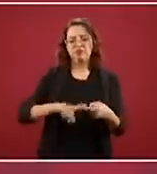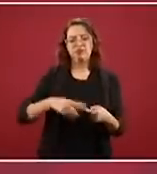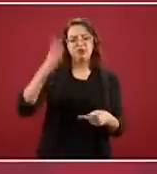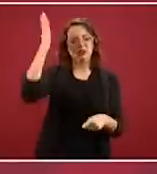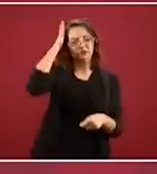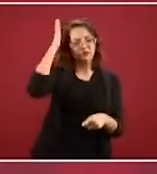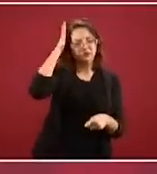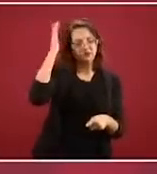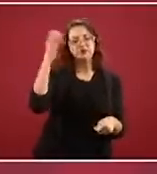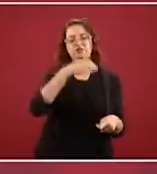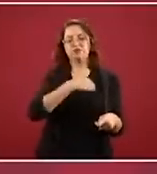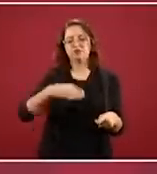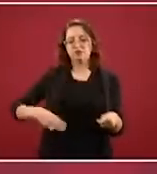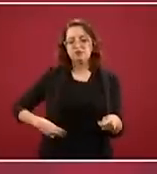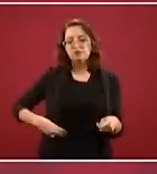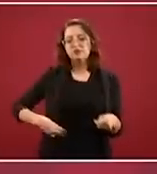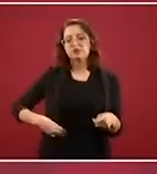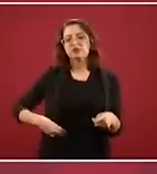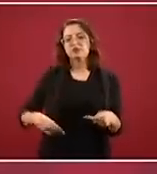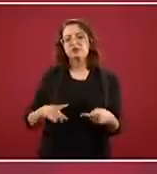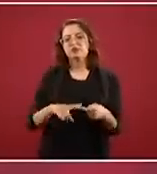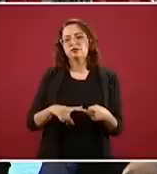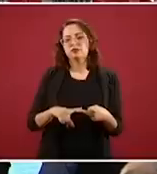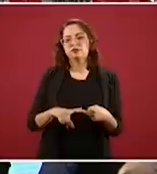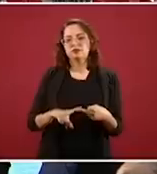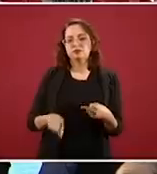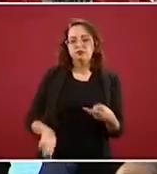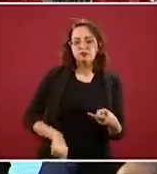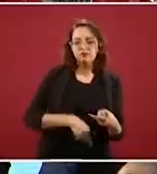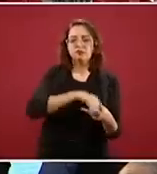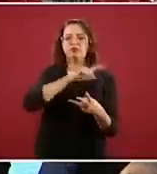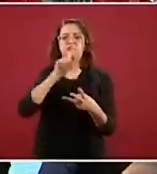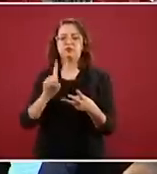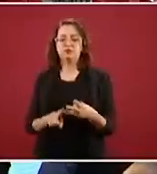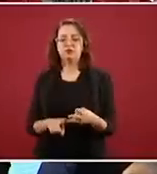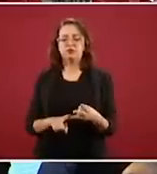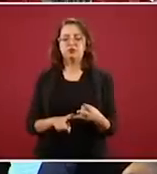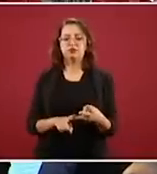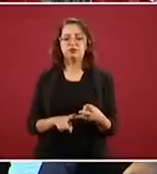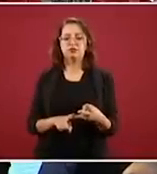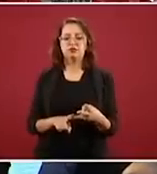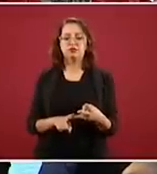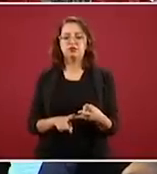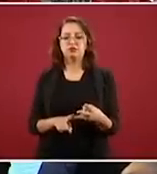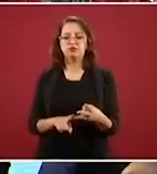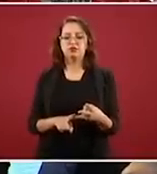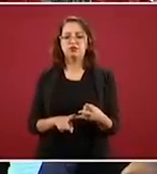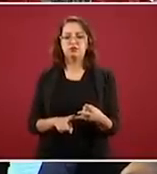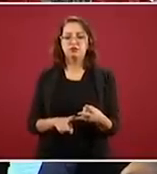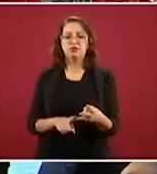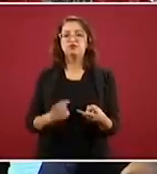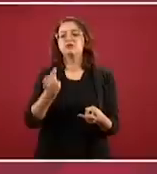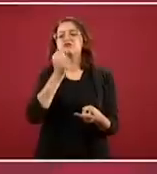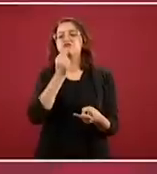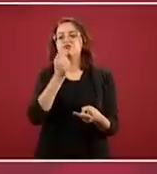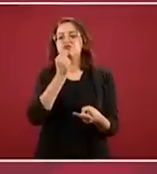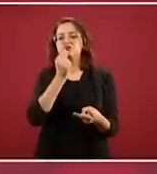de la policía municipal, el que haya